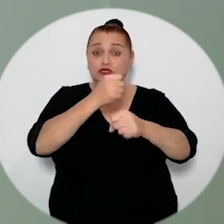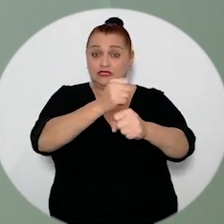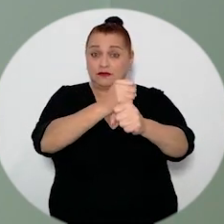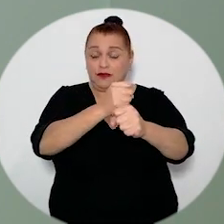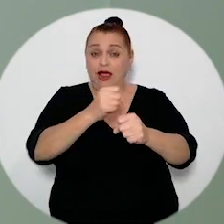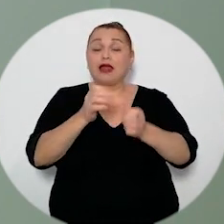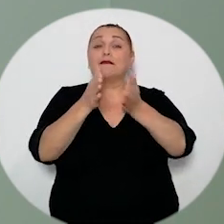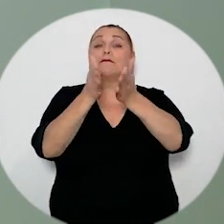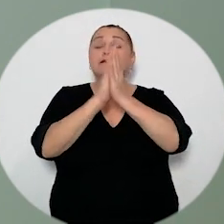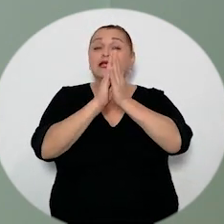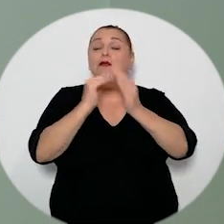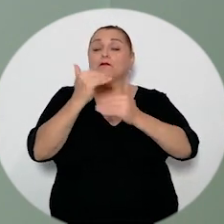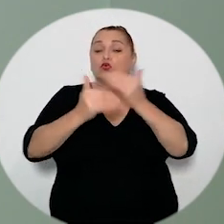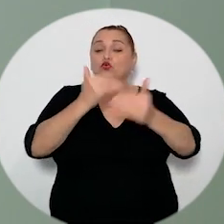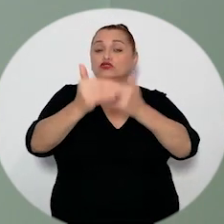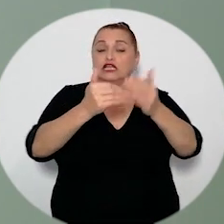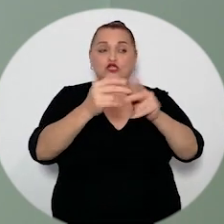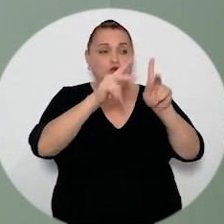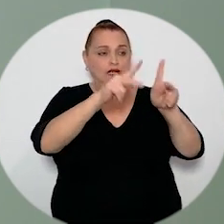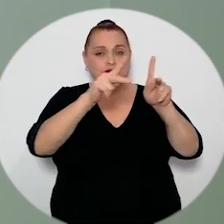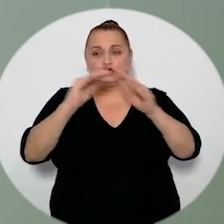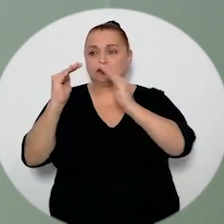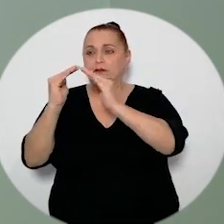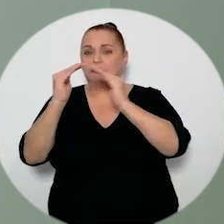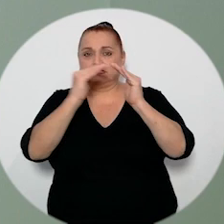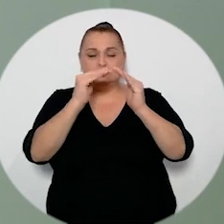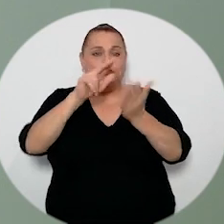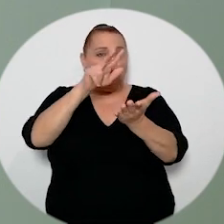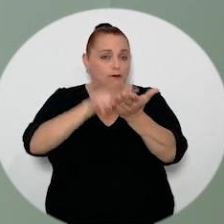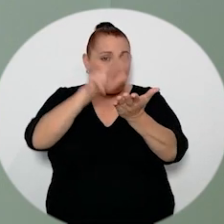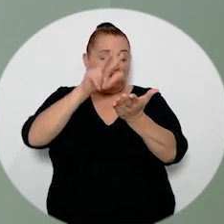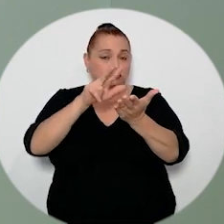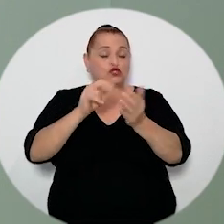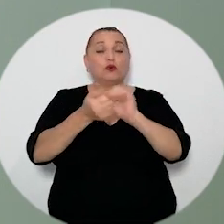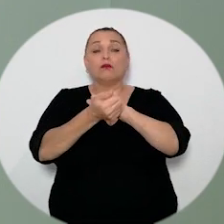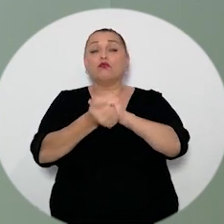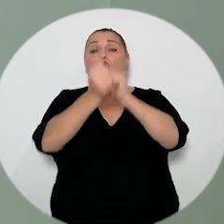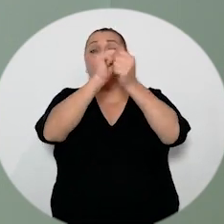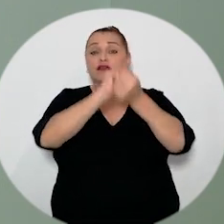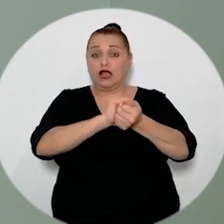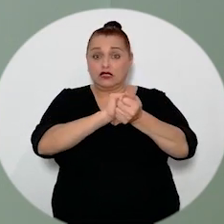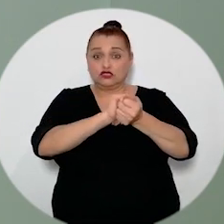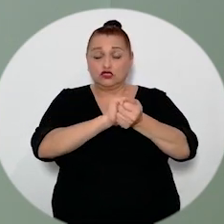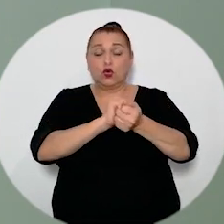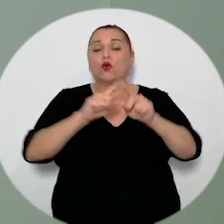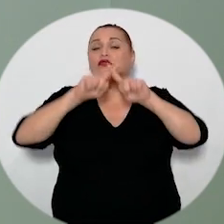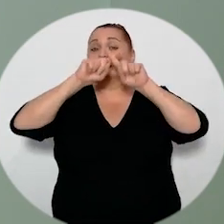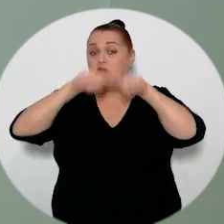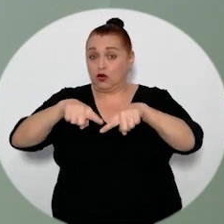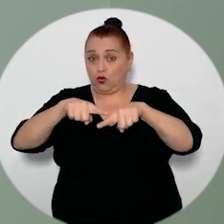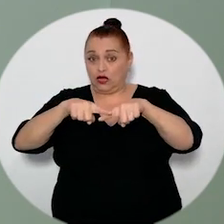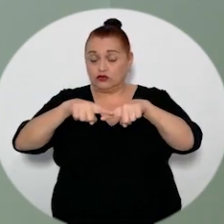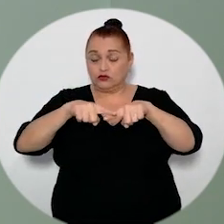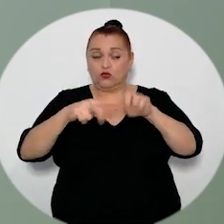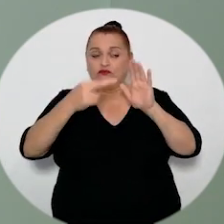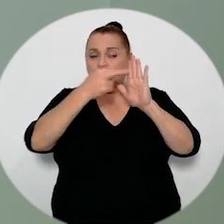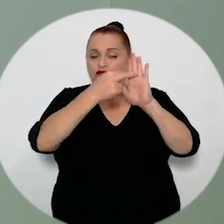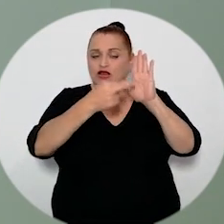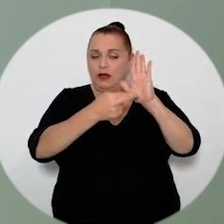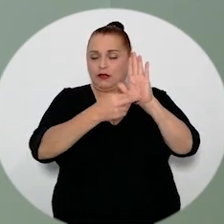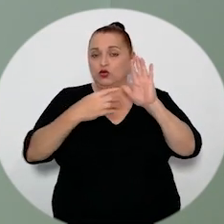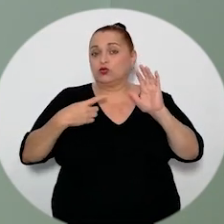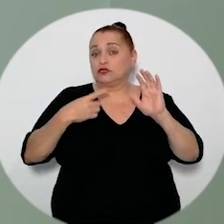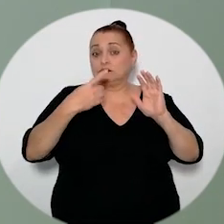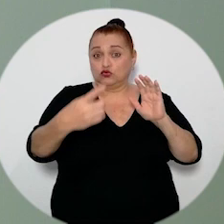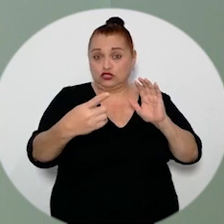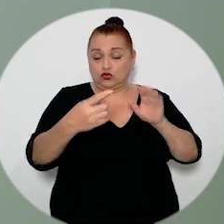municipal someter a consideración de sus vecinos la aprobación, modificación o derogación de un